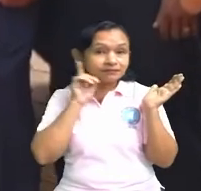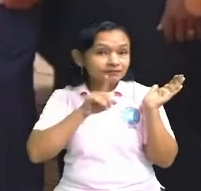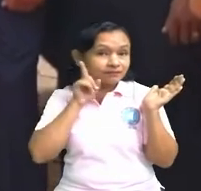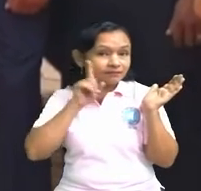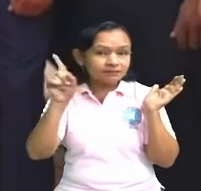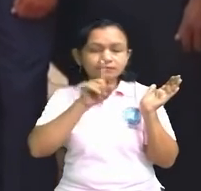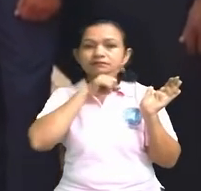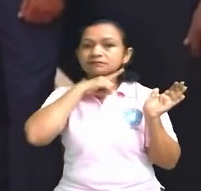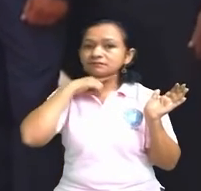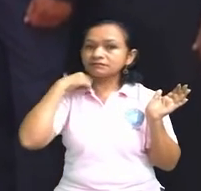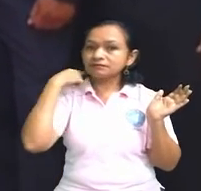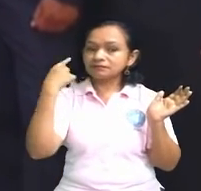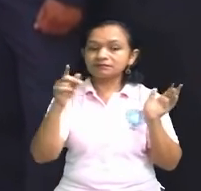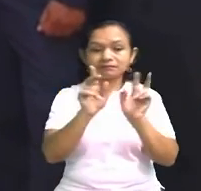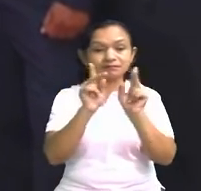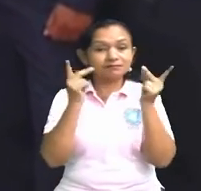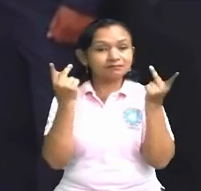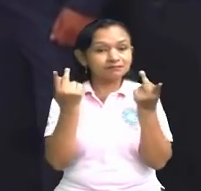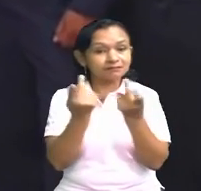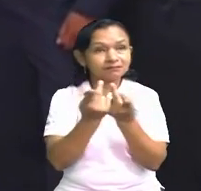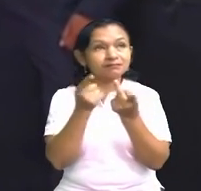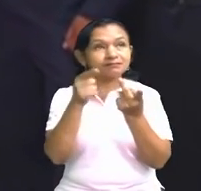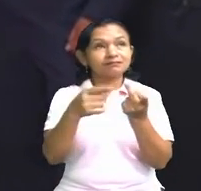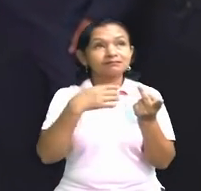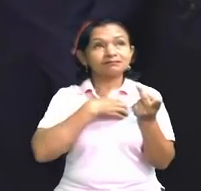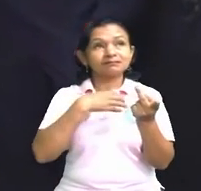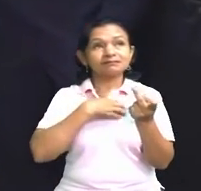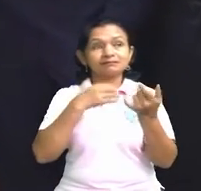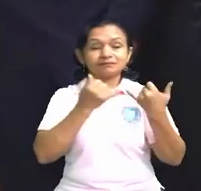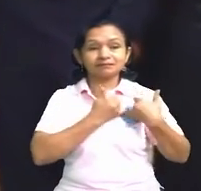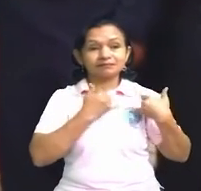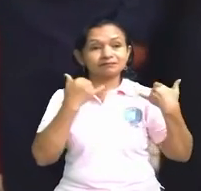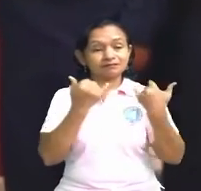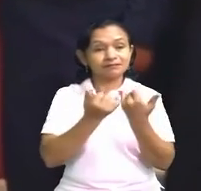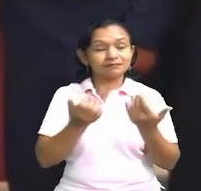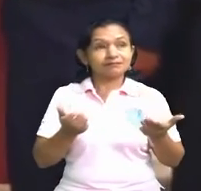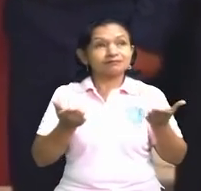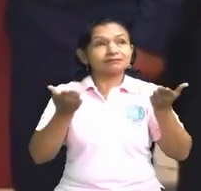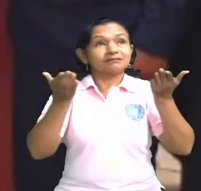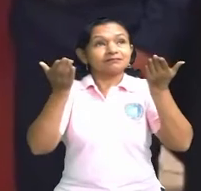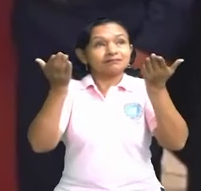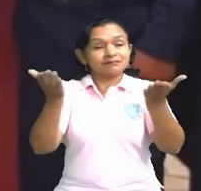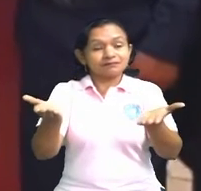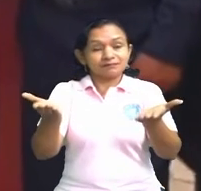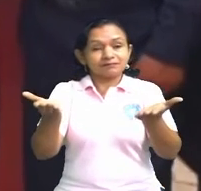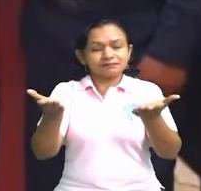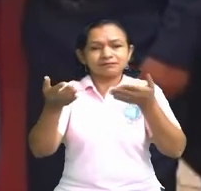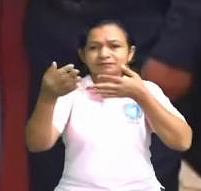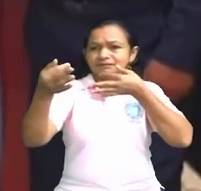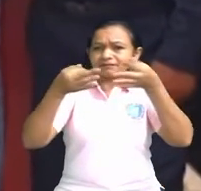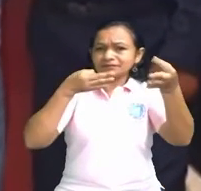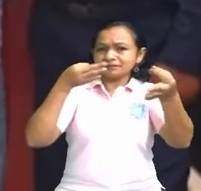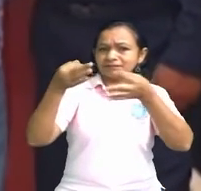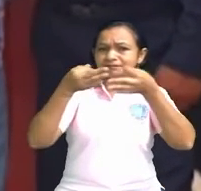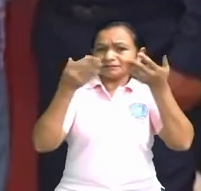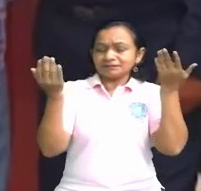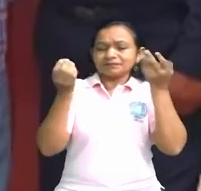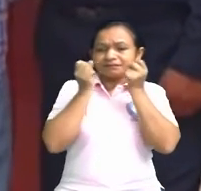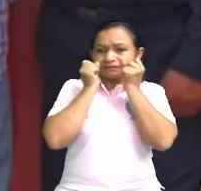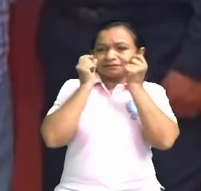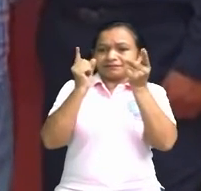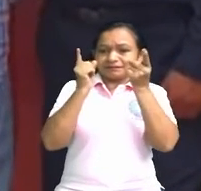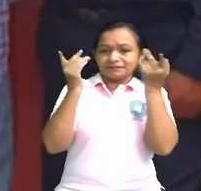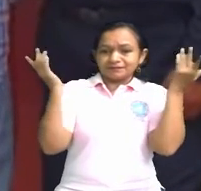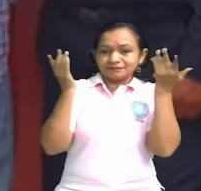algo espontáneo de nuestro pueblo hacia nuestras instituciones. Los comandantes me contaban que les